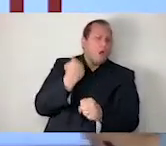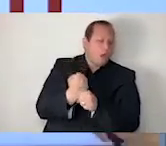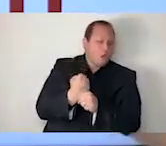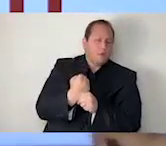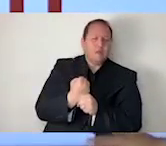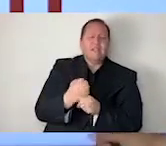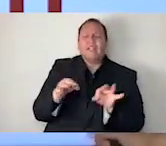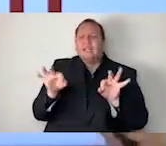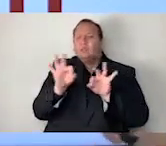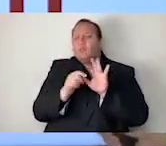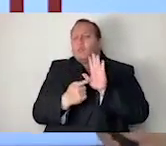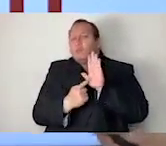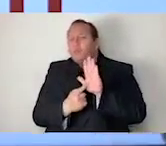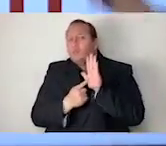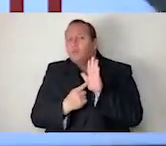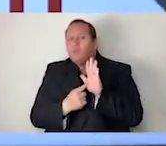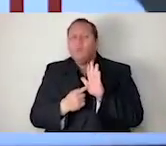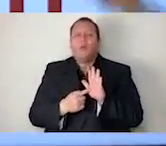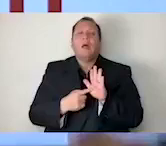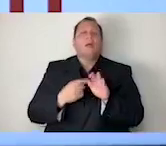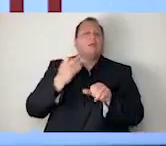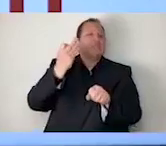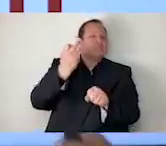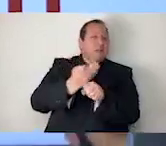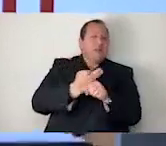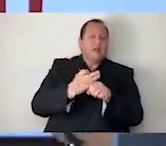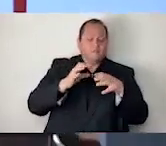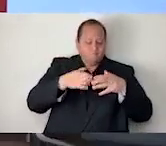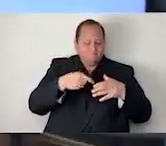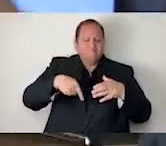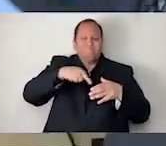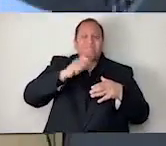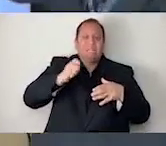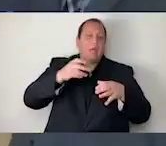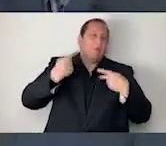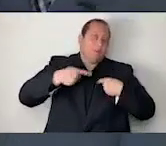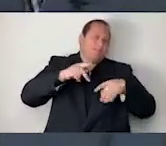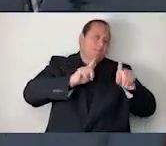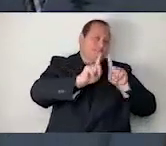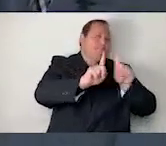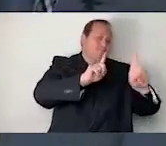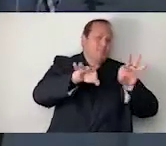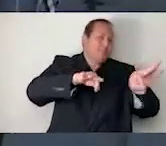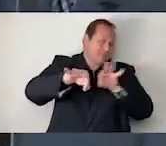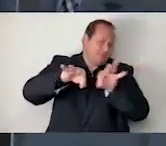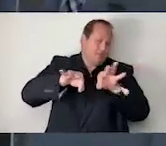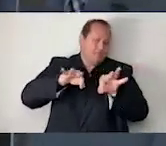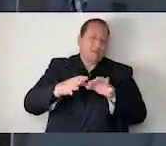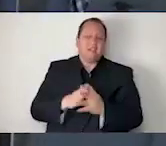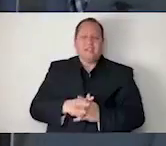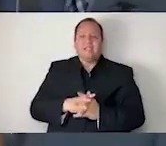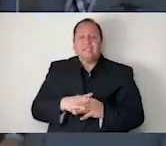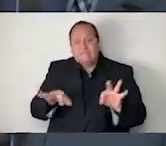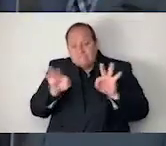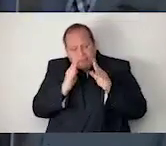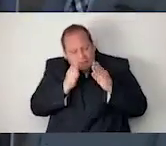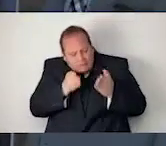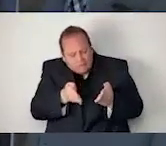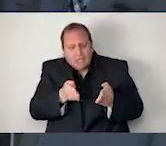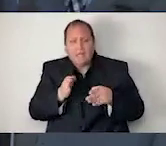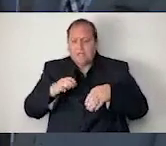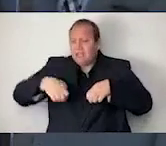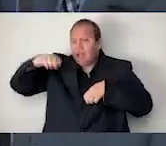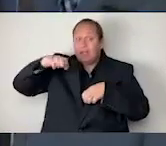un punto importante en el grupo etario de arriba 65 años con un acúmulo de pacientes por arriba de 400 pacientes arriba de